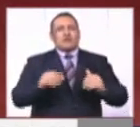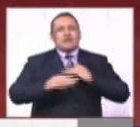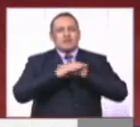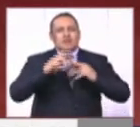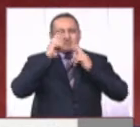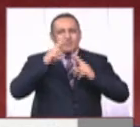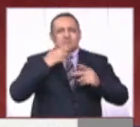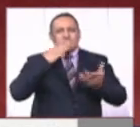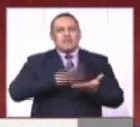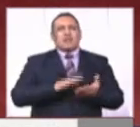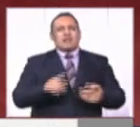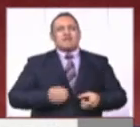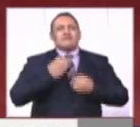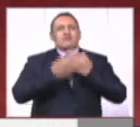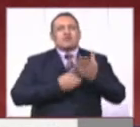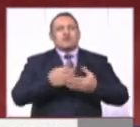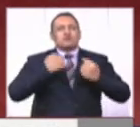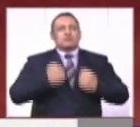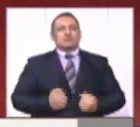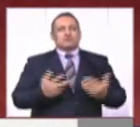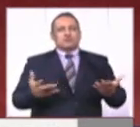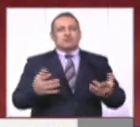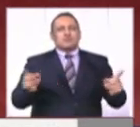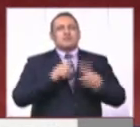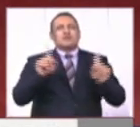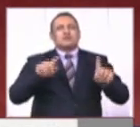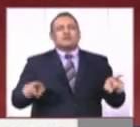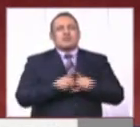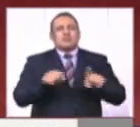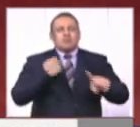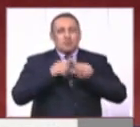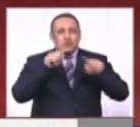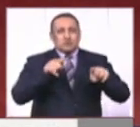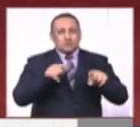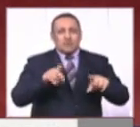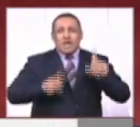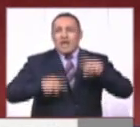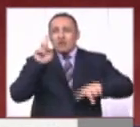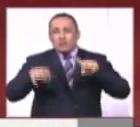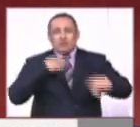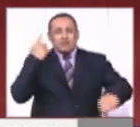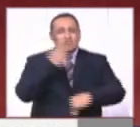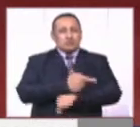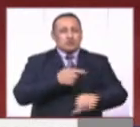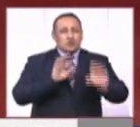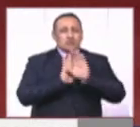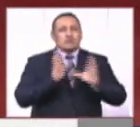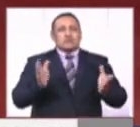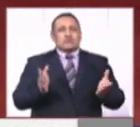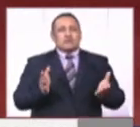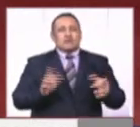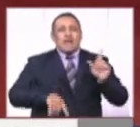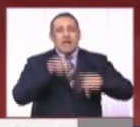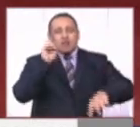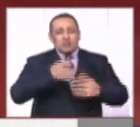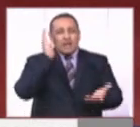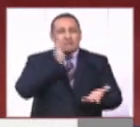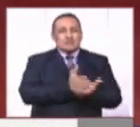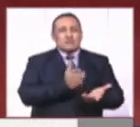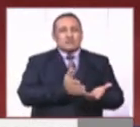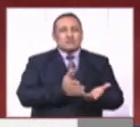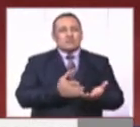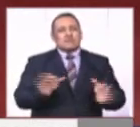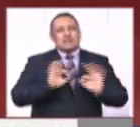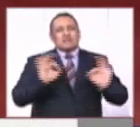antidemocrático manifiesta sus posturas sin embargo por ello hubo alguna acusación constitucional alguna sanción